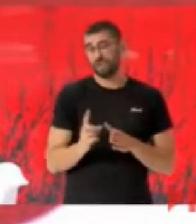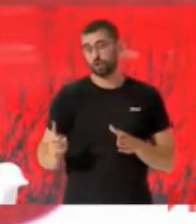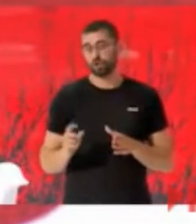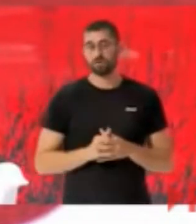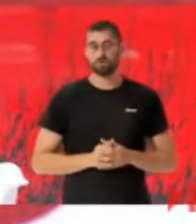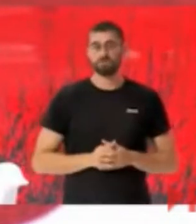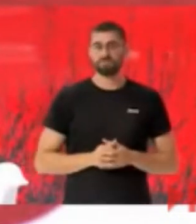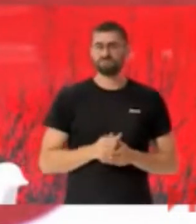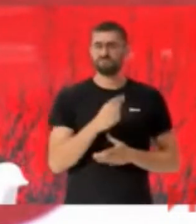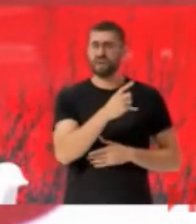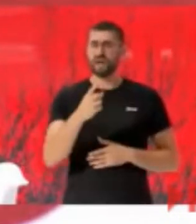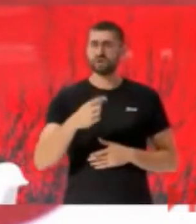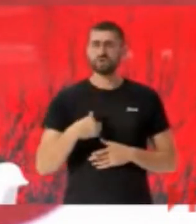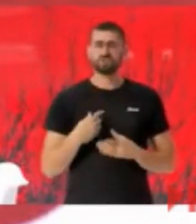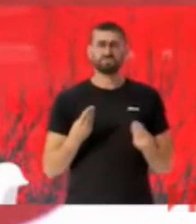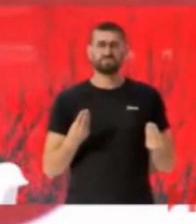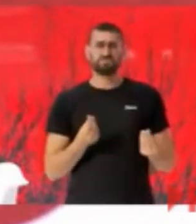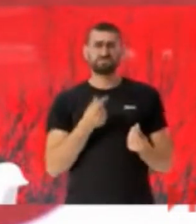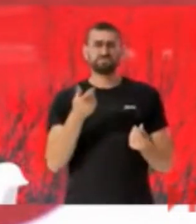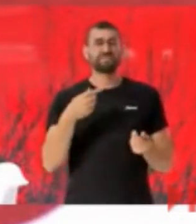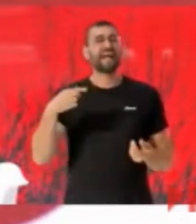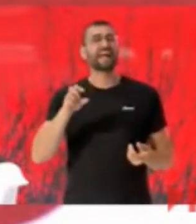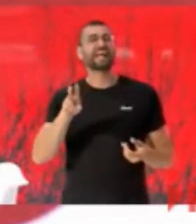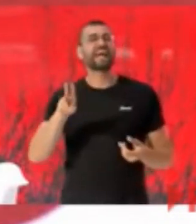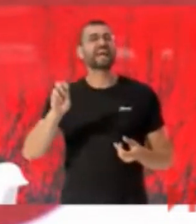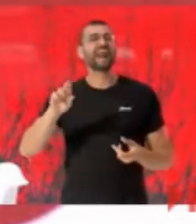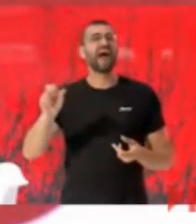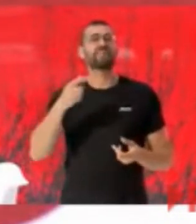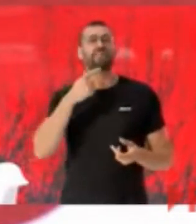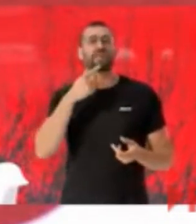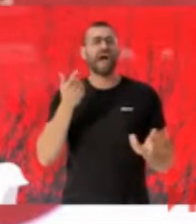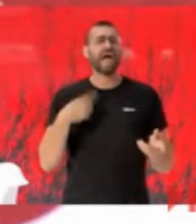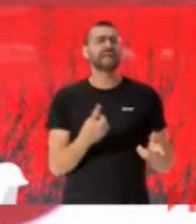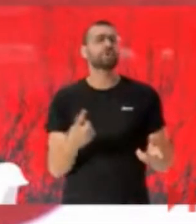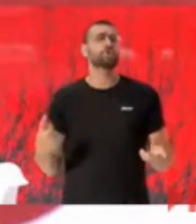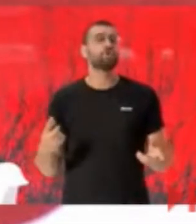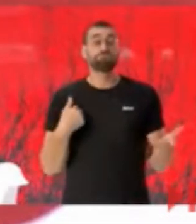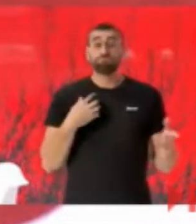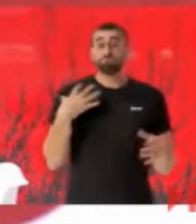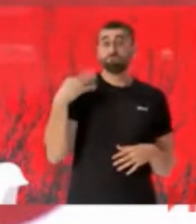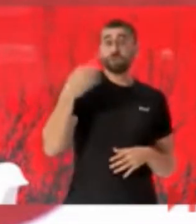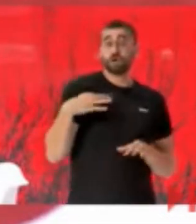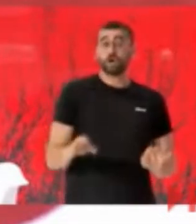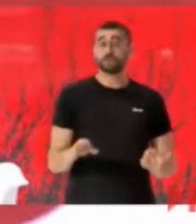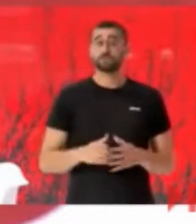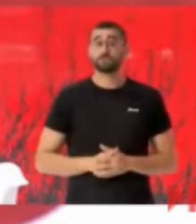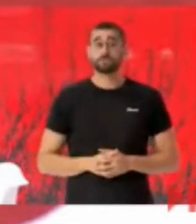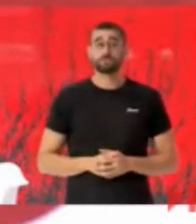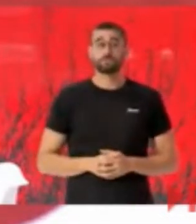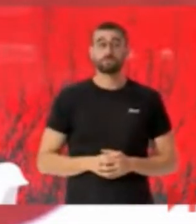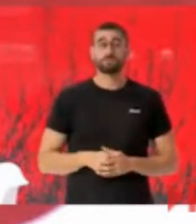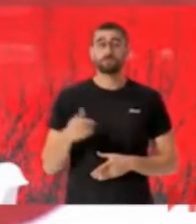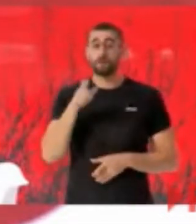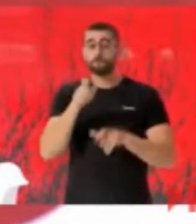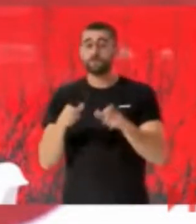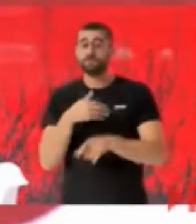Alguna vez le molestaba mucho, entre otros, a Alfonso Guerra que dijera eso, pero es verdad, me eligieron por exclusión. Los que querían ser no podían